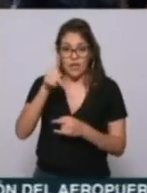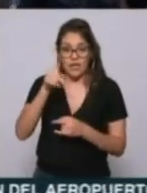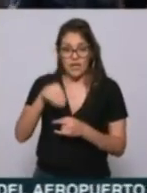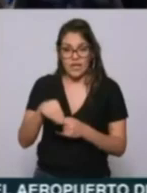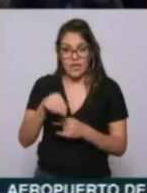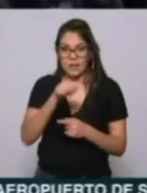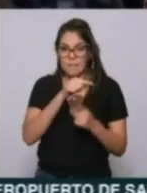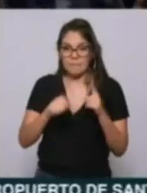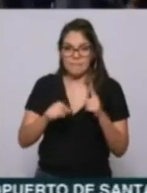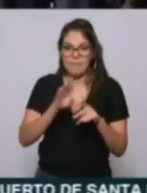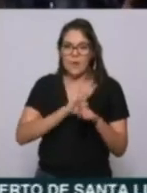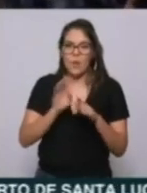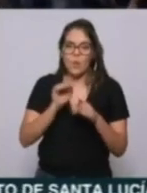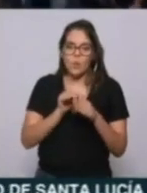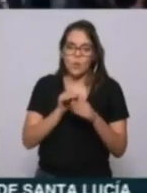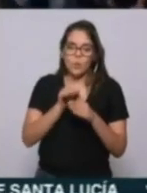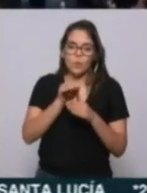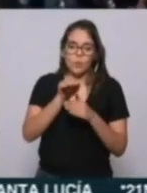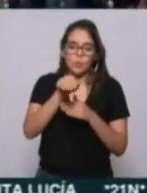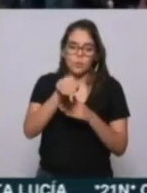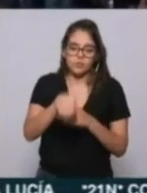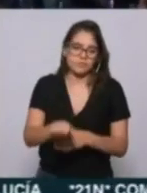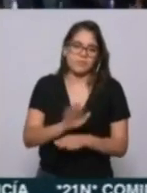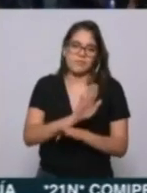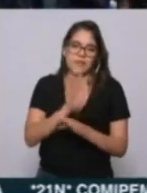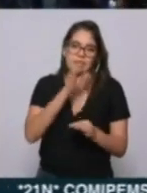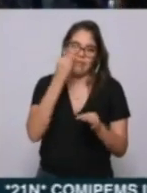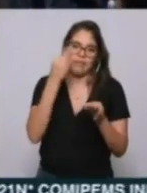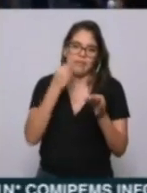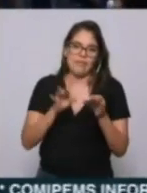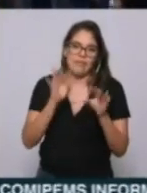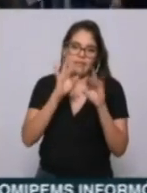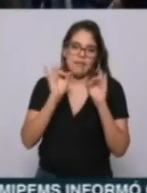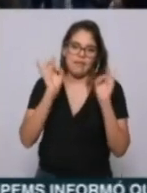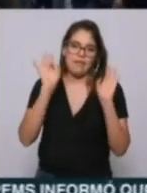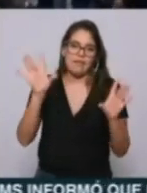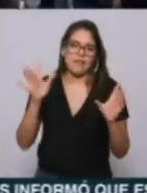en planito, un poquito de bajada y hasta la meta en el Ángel de la Independencia.